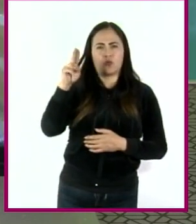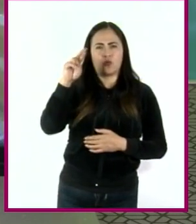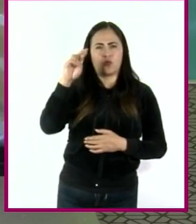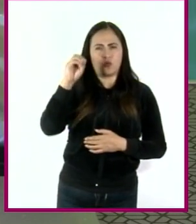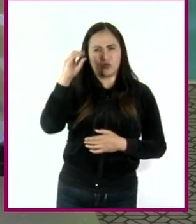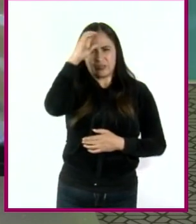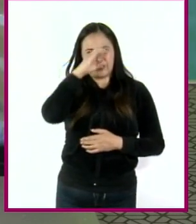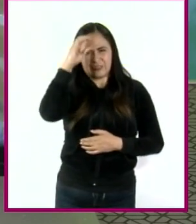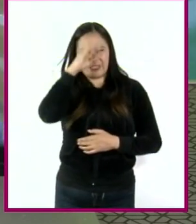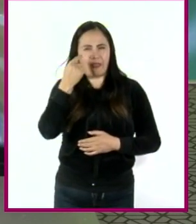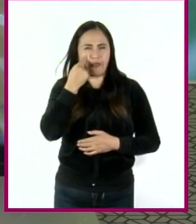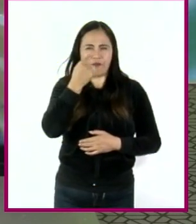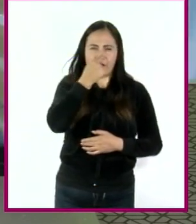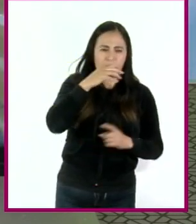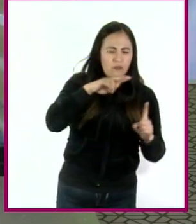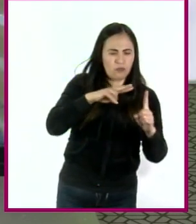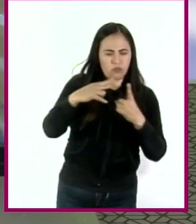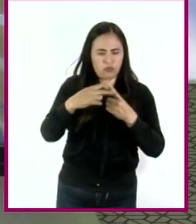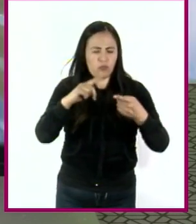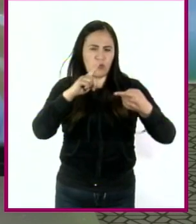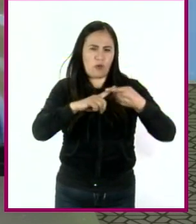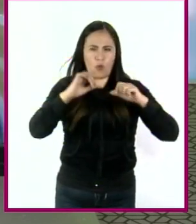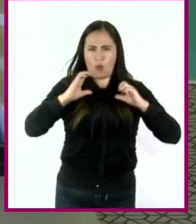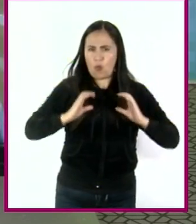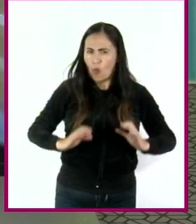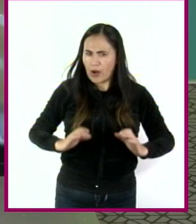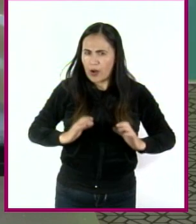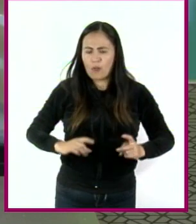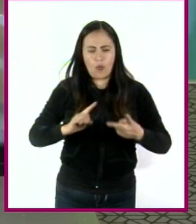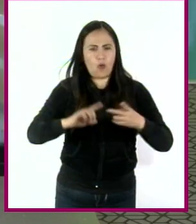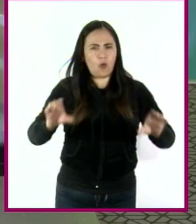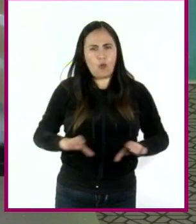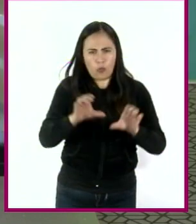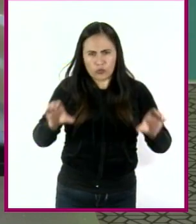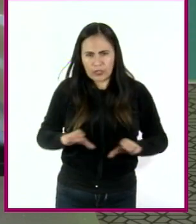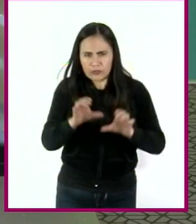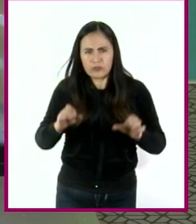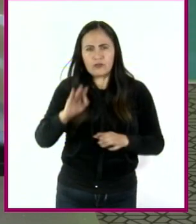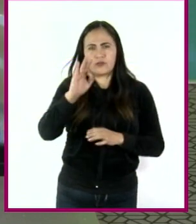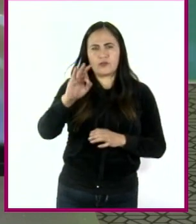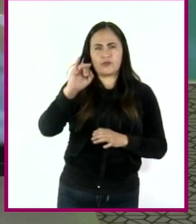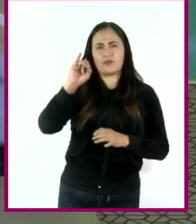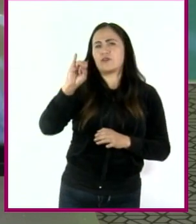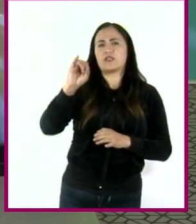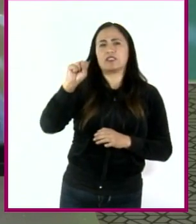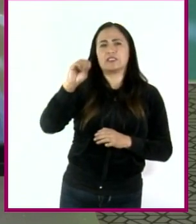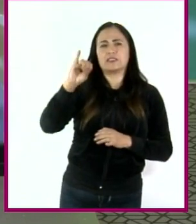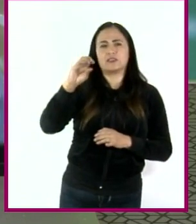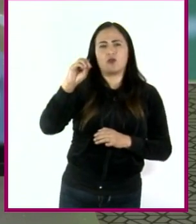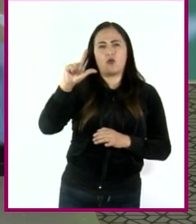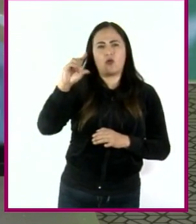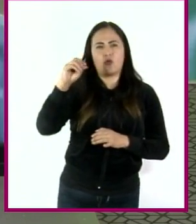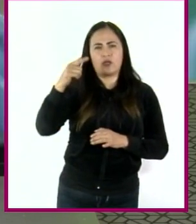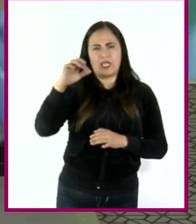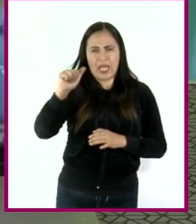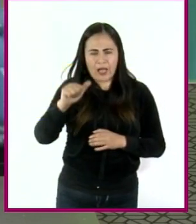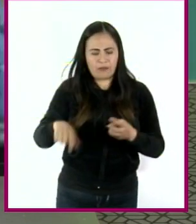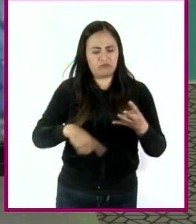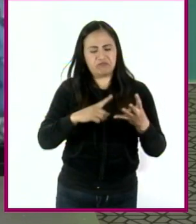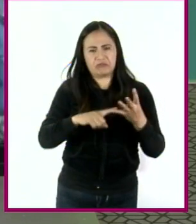la anatomía, la computación, la fisiología, la química. Entonces,